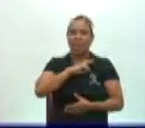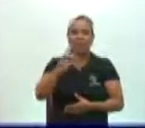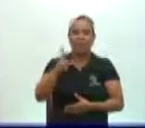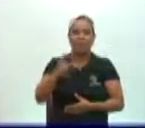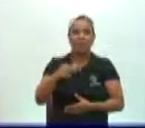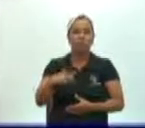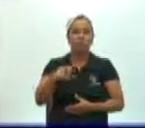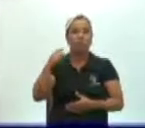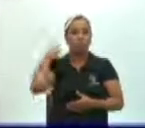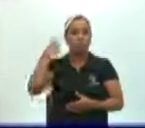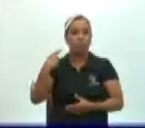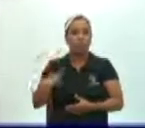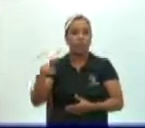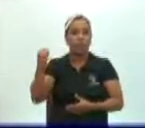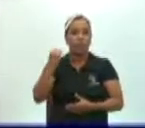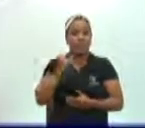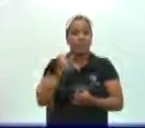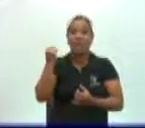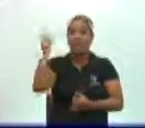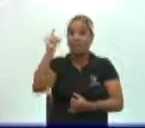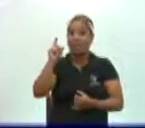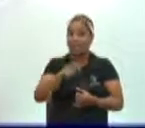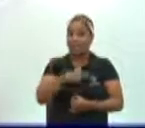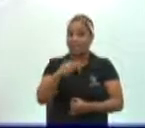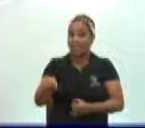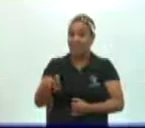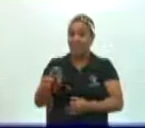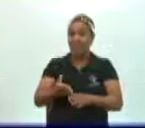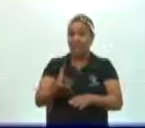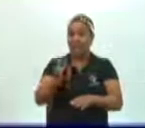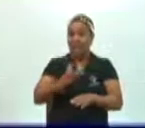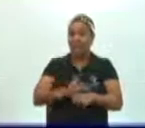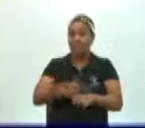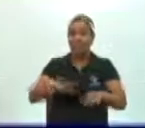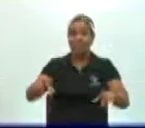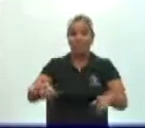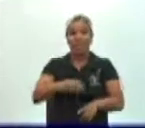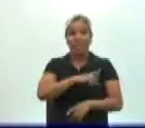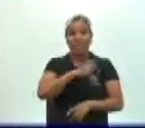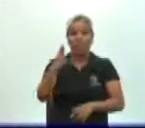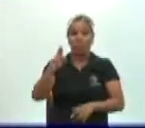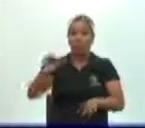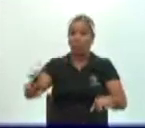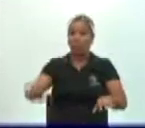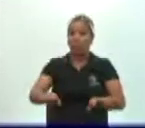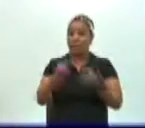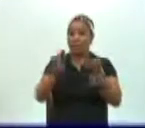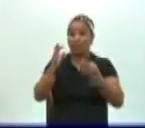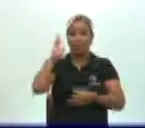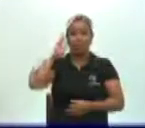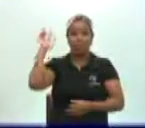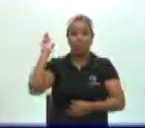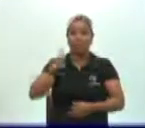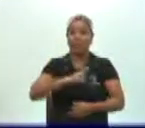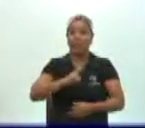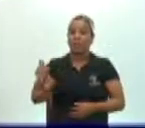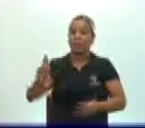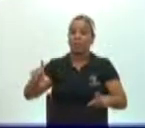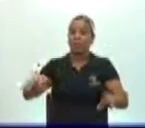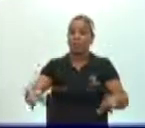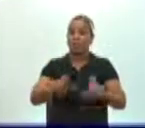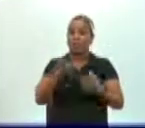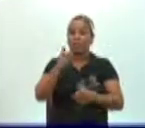esta revolución que además ocurre antes de la Revolución Francesa. Recuerden que la Revolución Francesa se va a desarrollar en